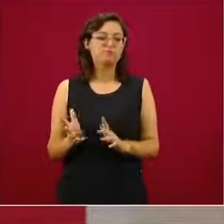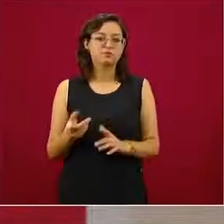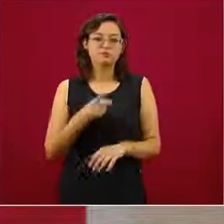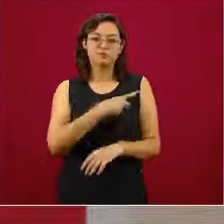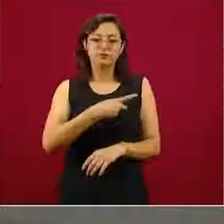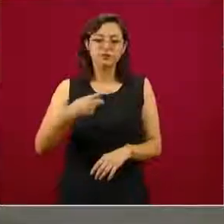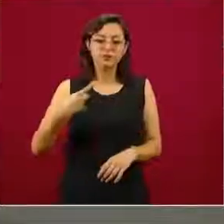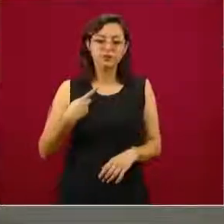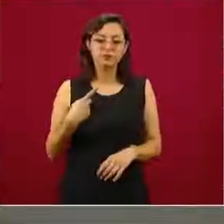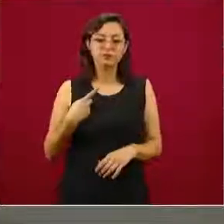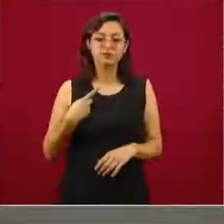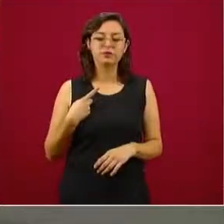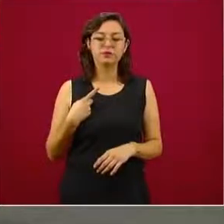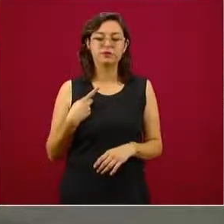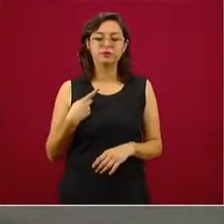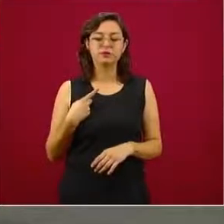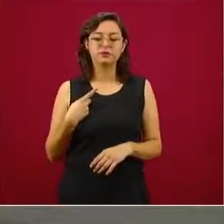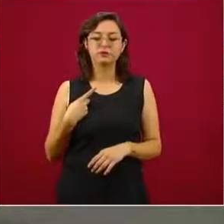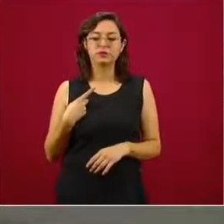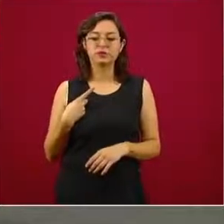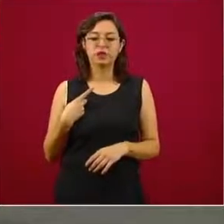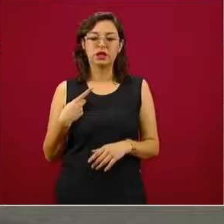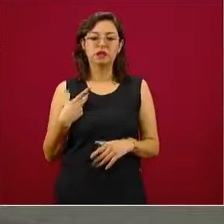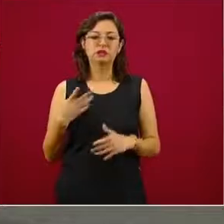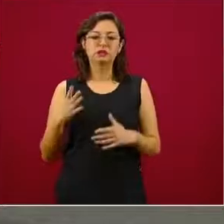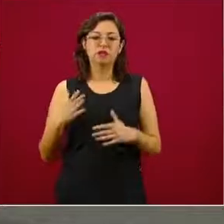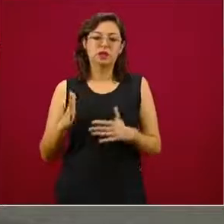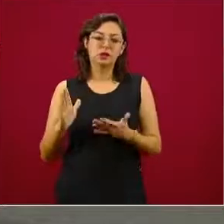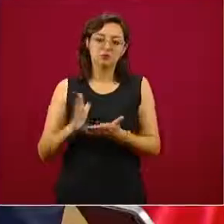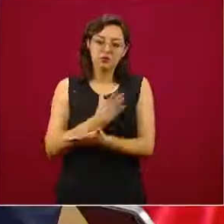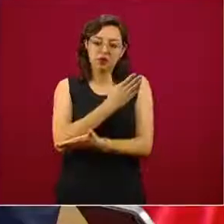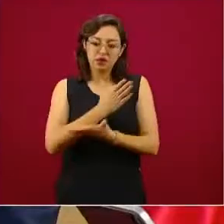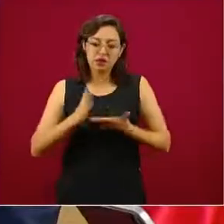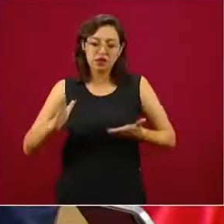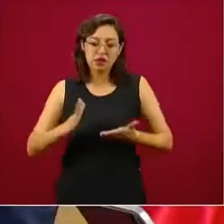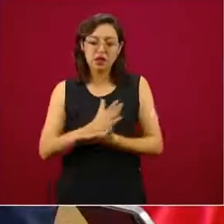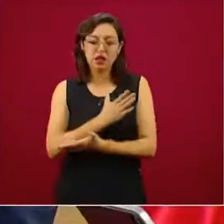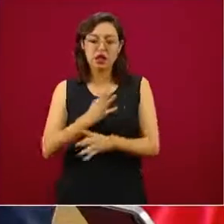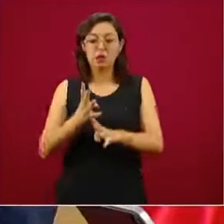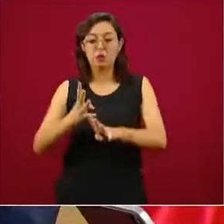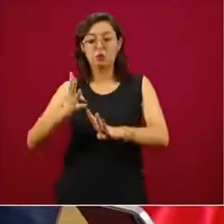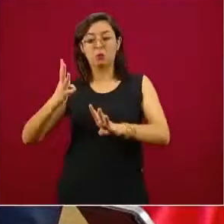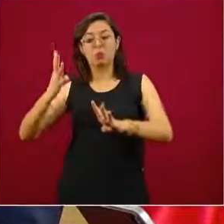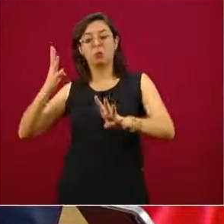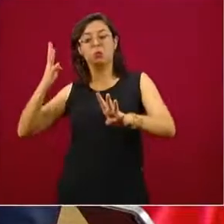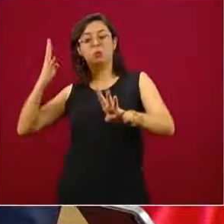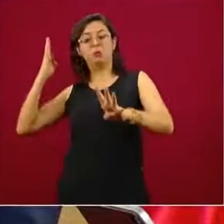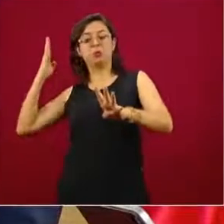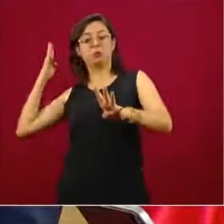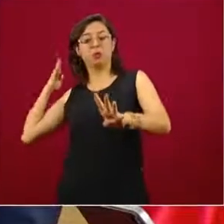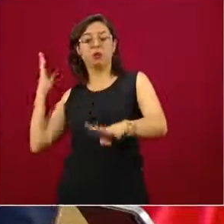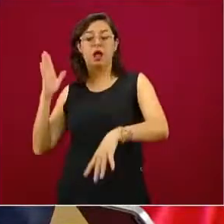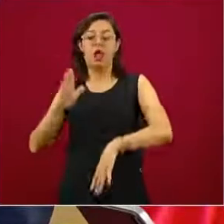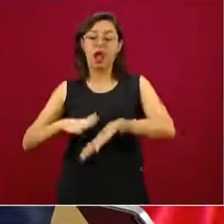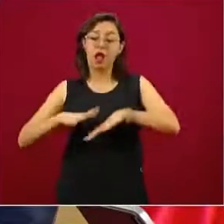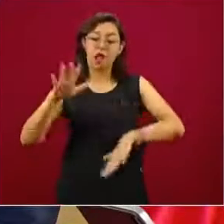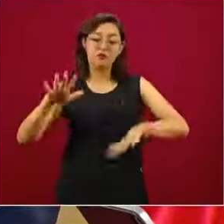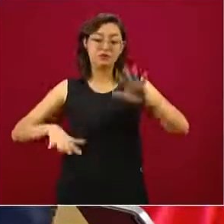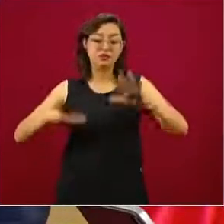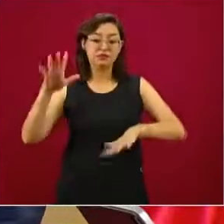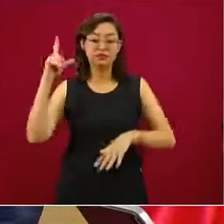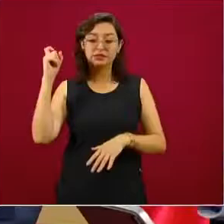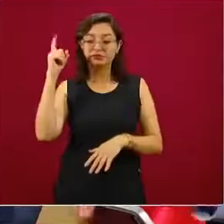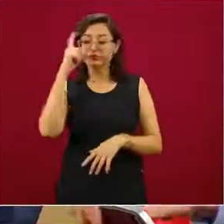de problema con la congestión, con las colas, que luego son lo más